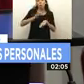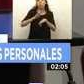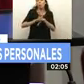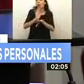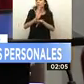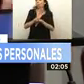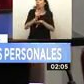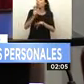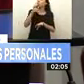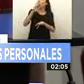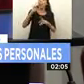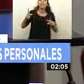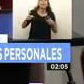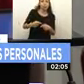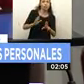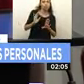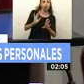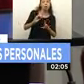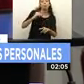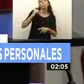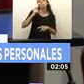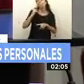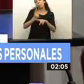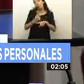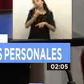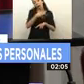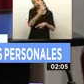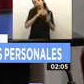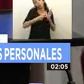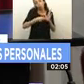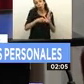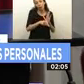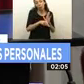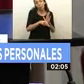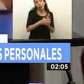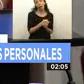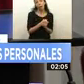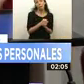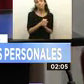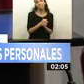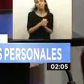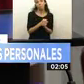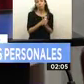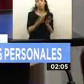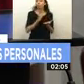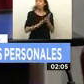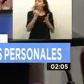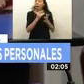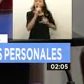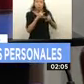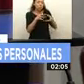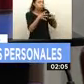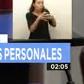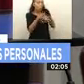de dólares Pero además la otra el otro problema que tenemos es también la mentalidad de algunos sectores del